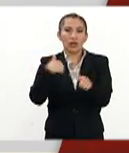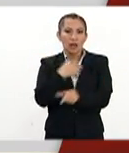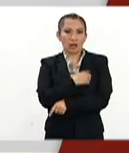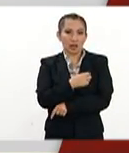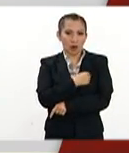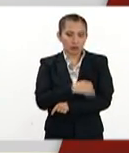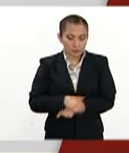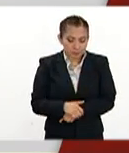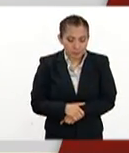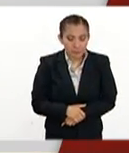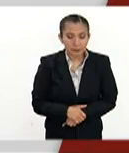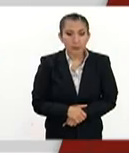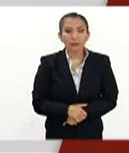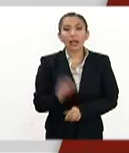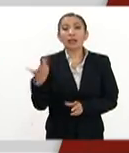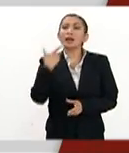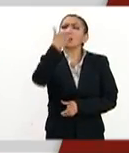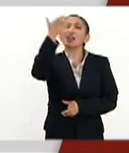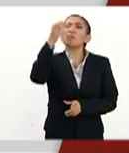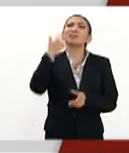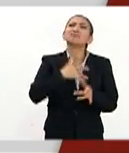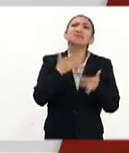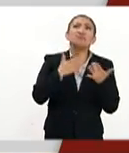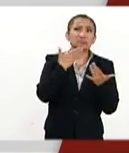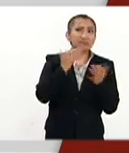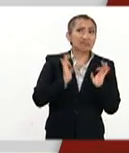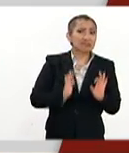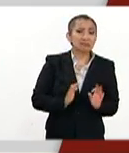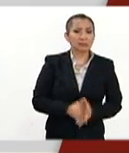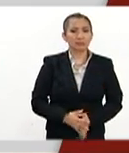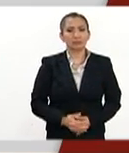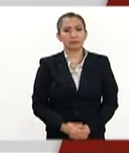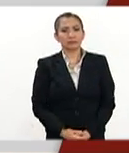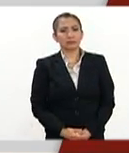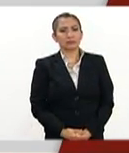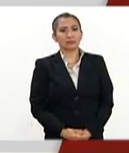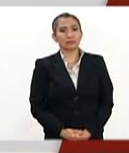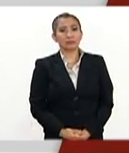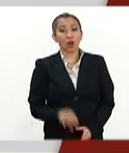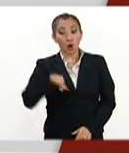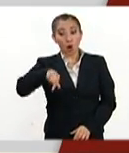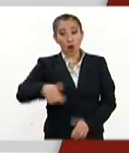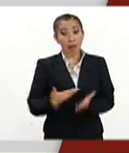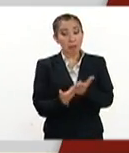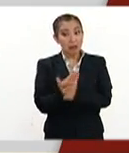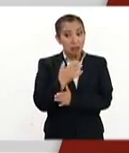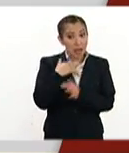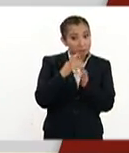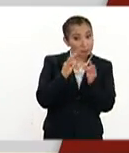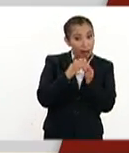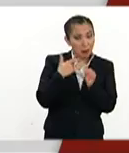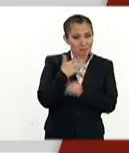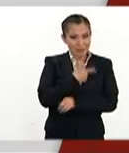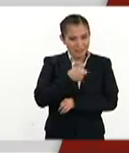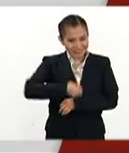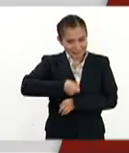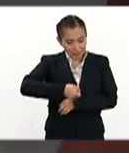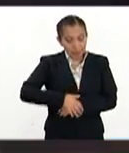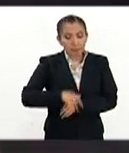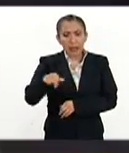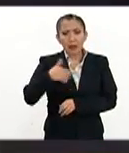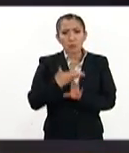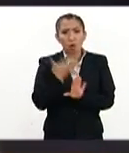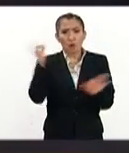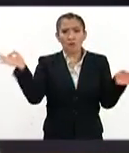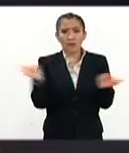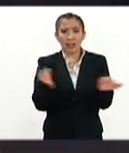hijos. Y ¿cómo está el clima, Rodrigo? ¿Está tranquilo? Esta mañana, Omar, te platico, un gusto saludarte. Está haciendo